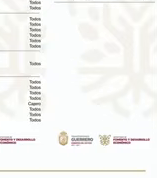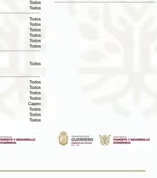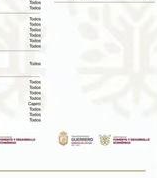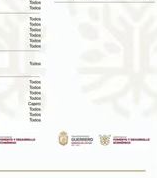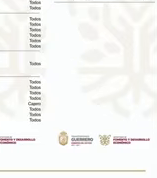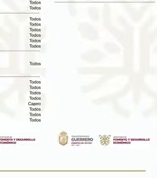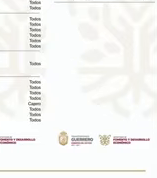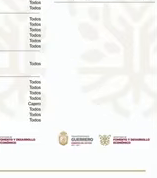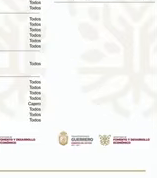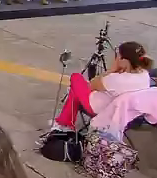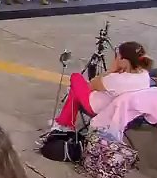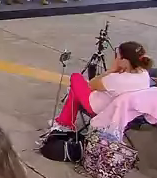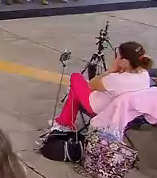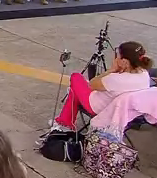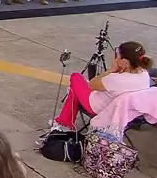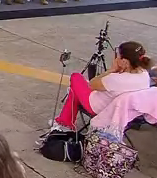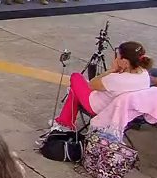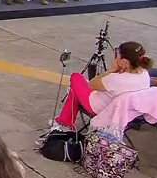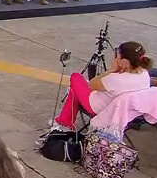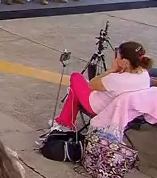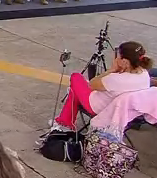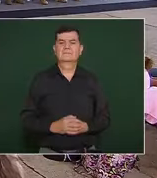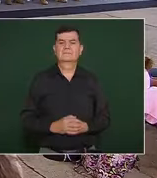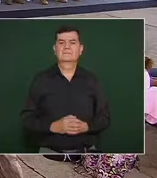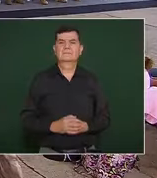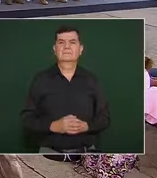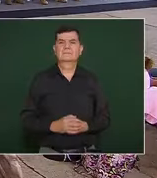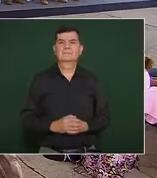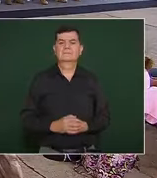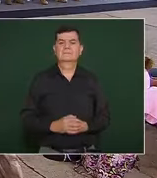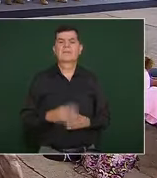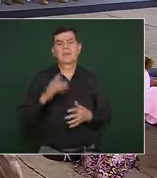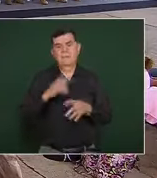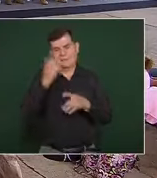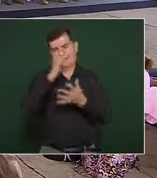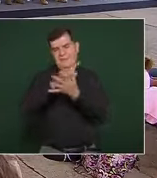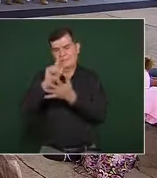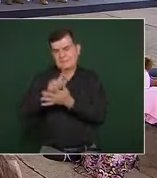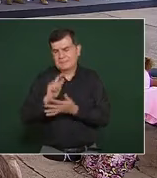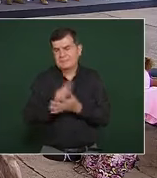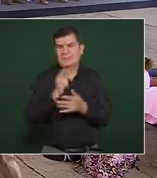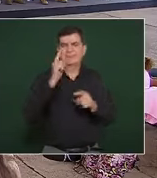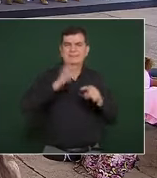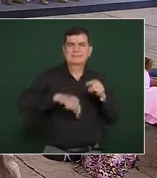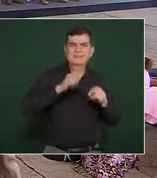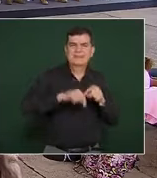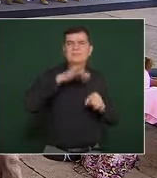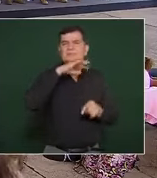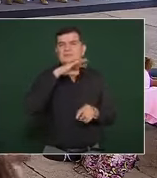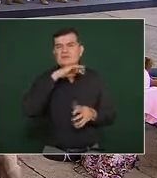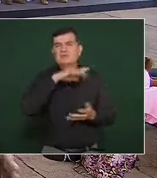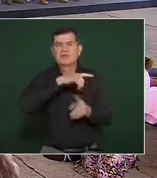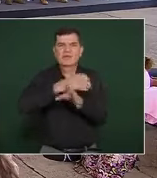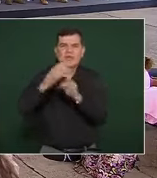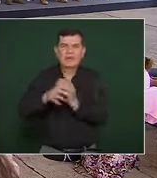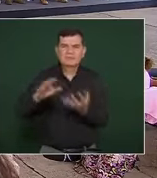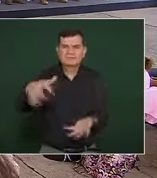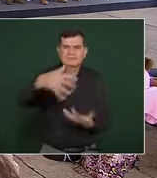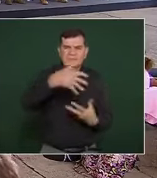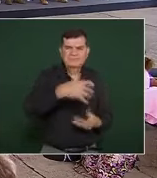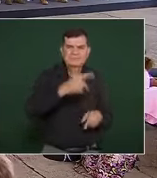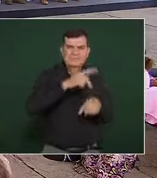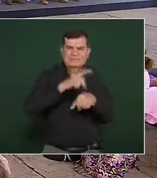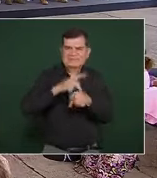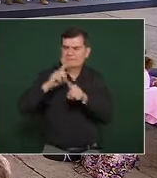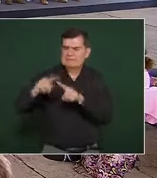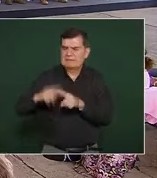los tres órdenes de gobierno, es con referencia a la limpieza y al retiro de basura y escombro. Queremos